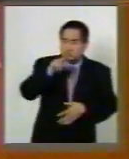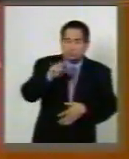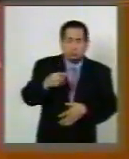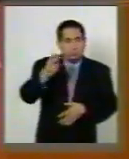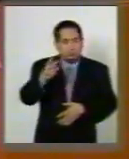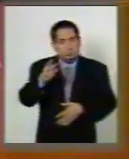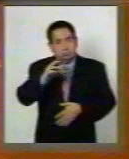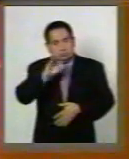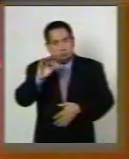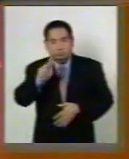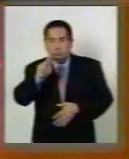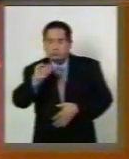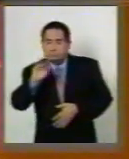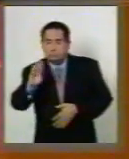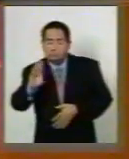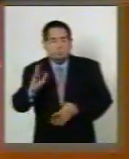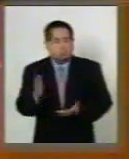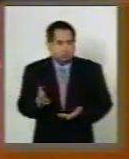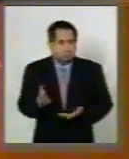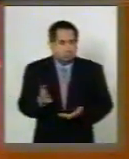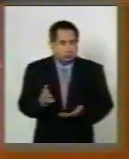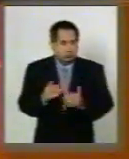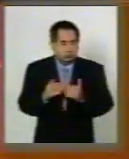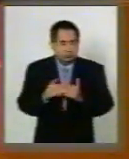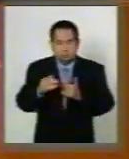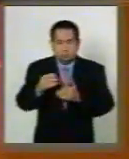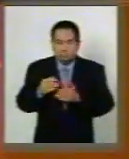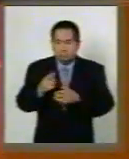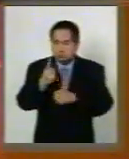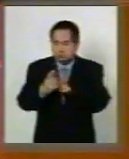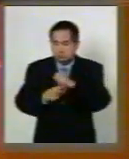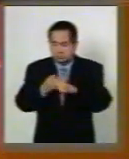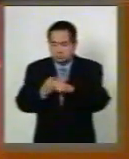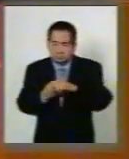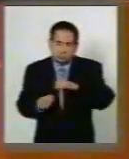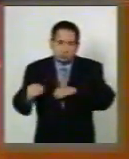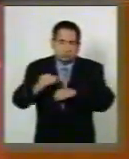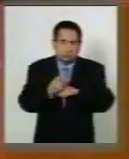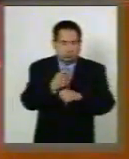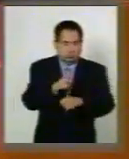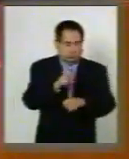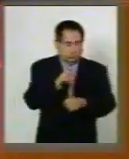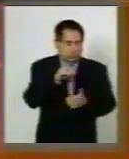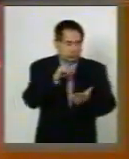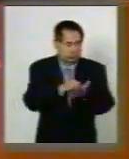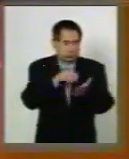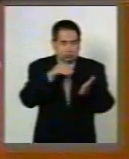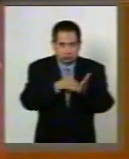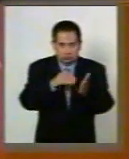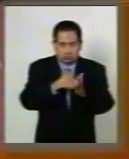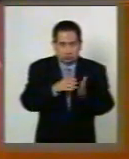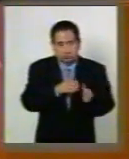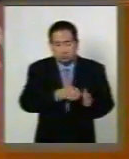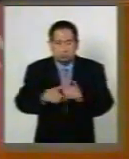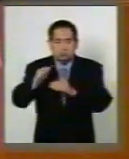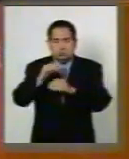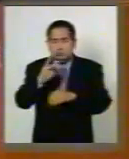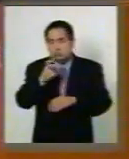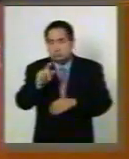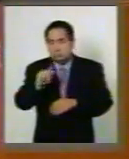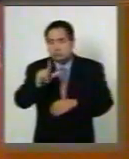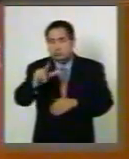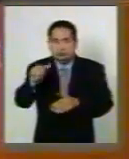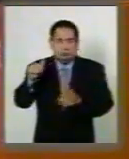1.3 del PIB. Pasó un presupuesto anual de 139 mil millones a 277